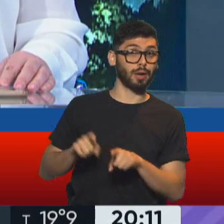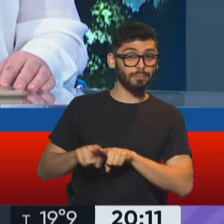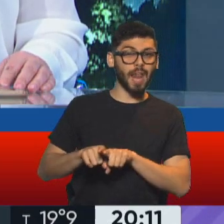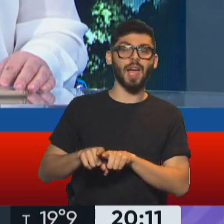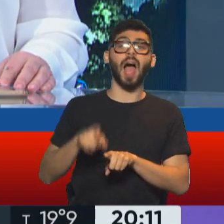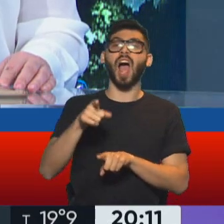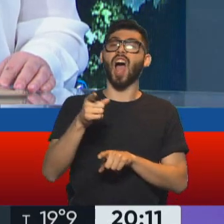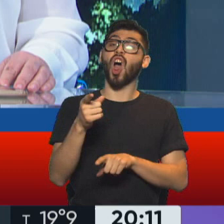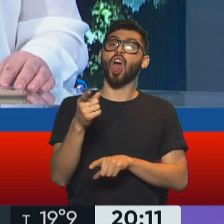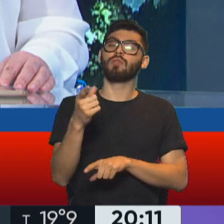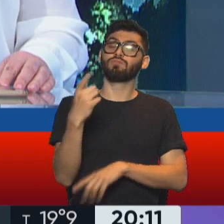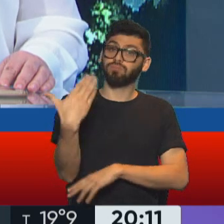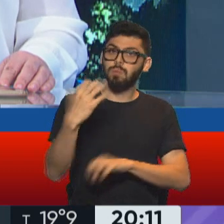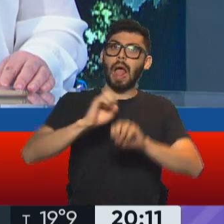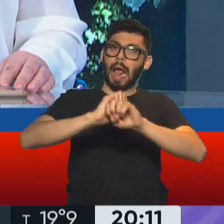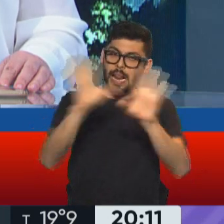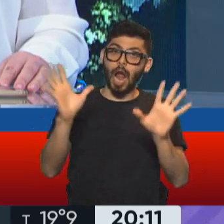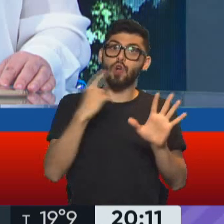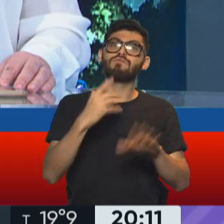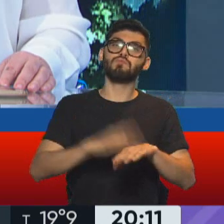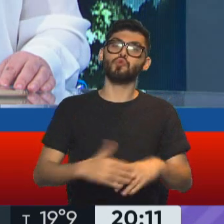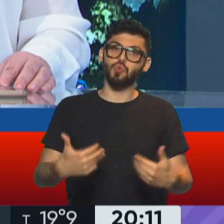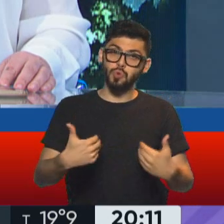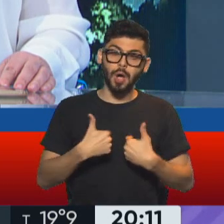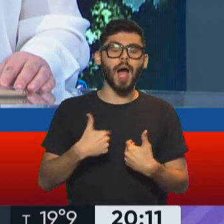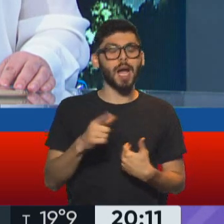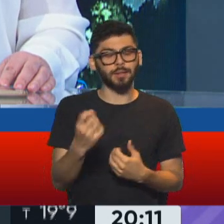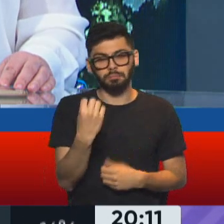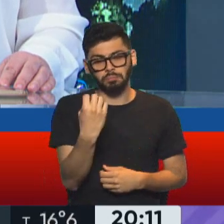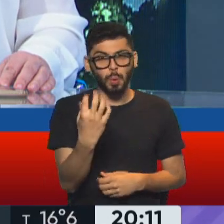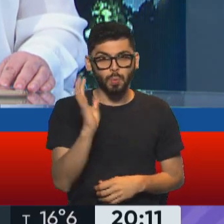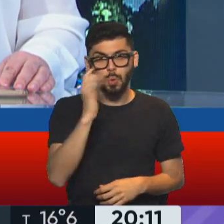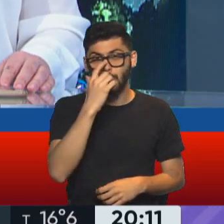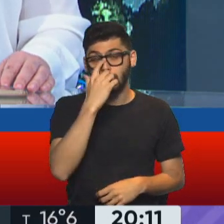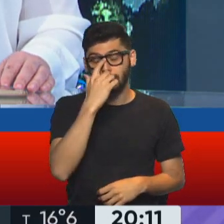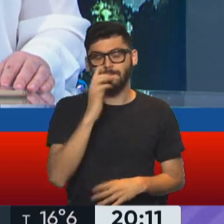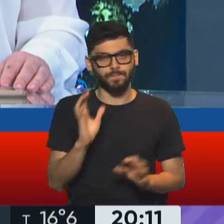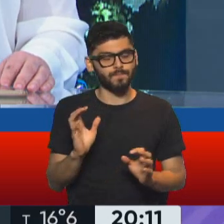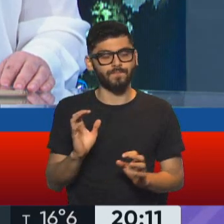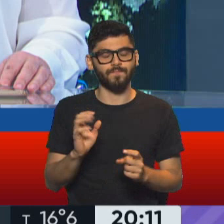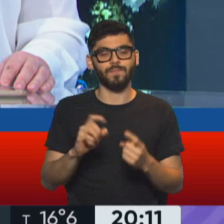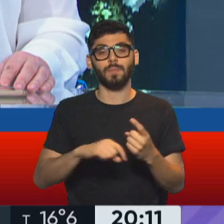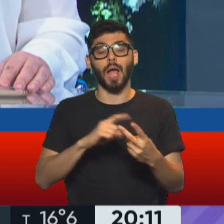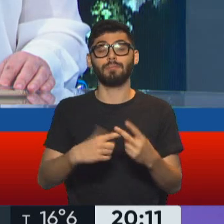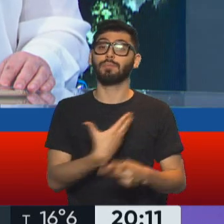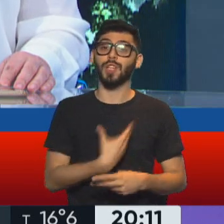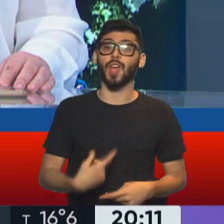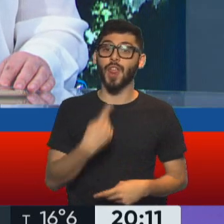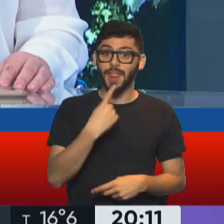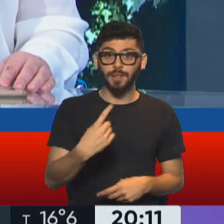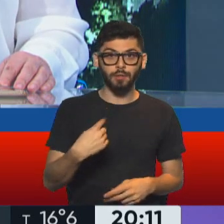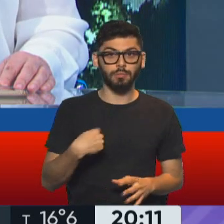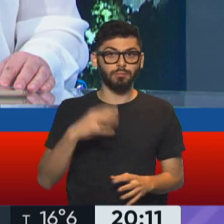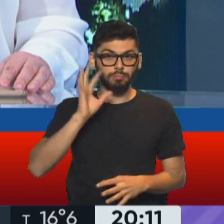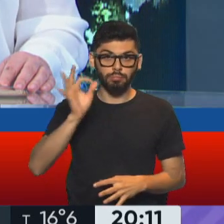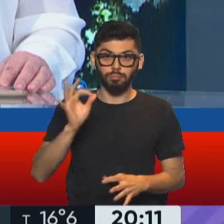escuchar esas palabras y que se hiciera responsable. Del mismo modo que me parece que escuchar al presidente decir que toma dimensión